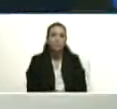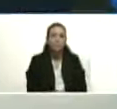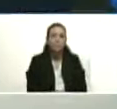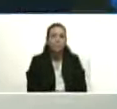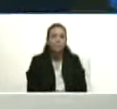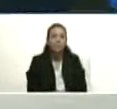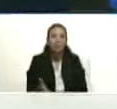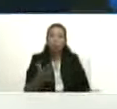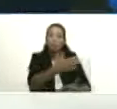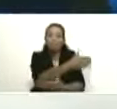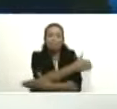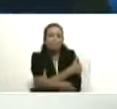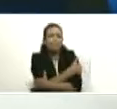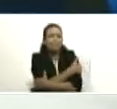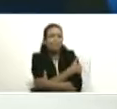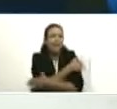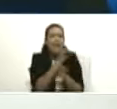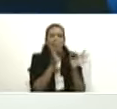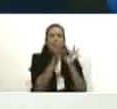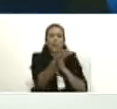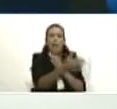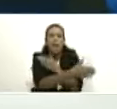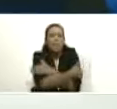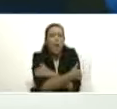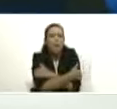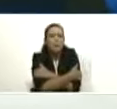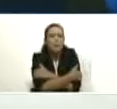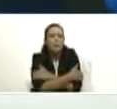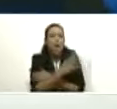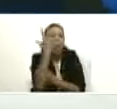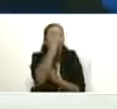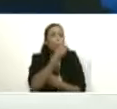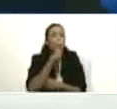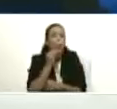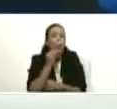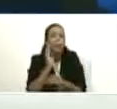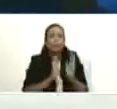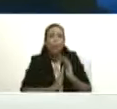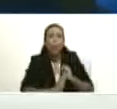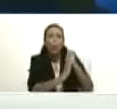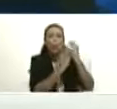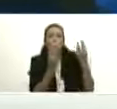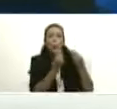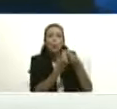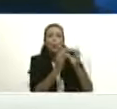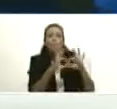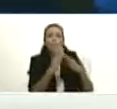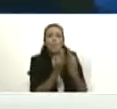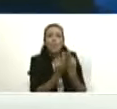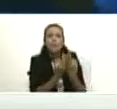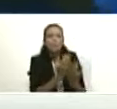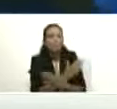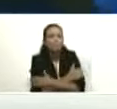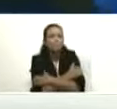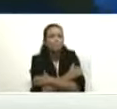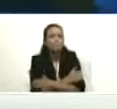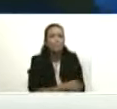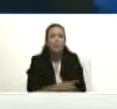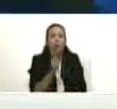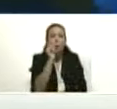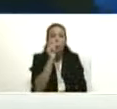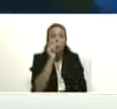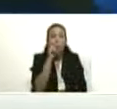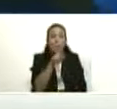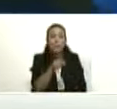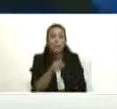Creo que un abrazo, ¿vale? La juventud que se levanta con su familia, con su hogar. Edward